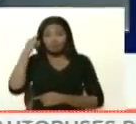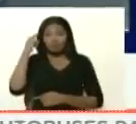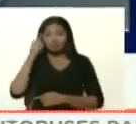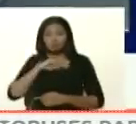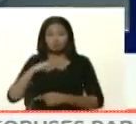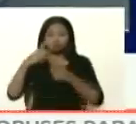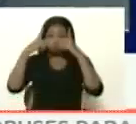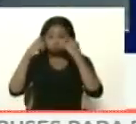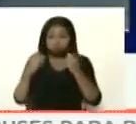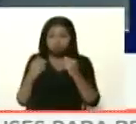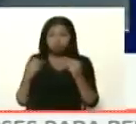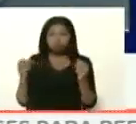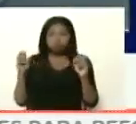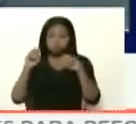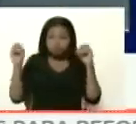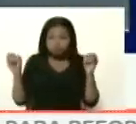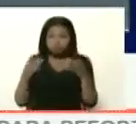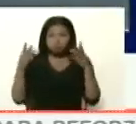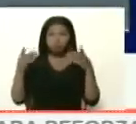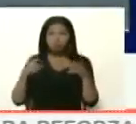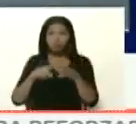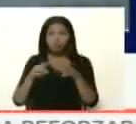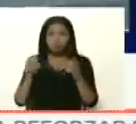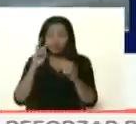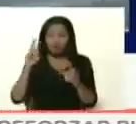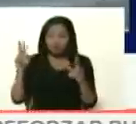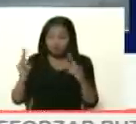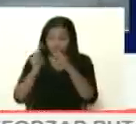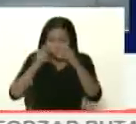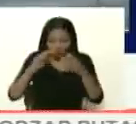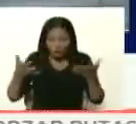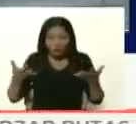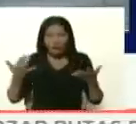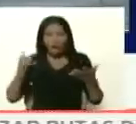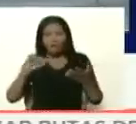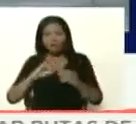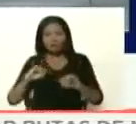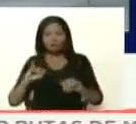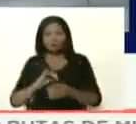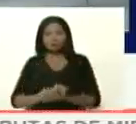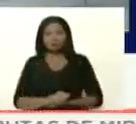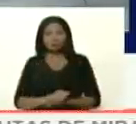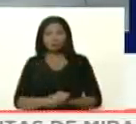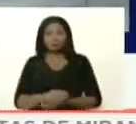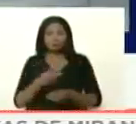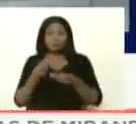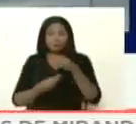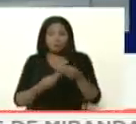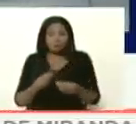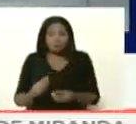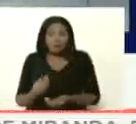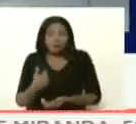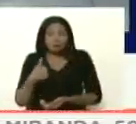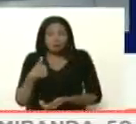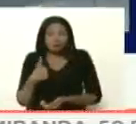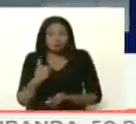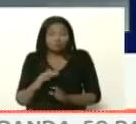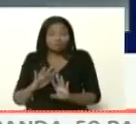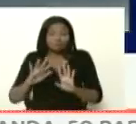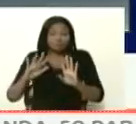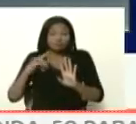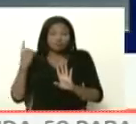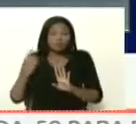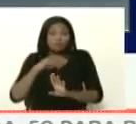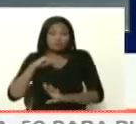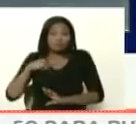en hacer magia. Yo hago así, ¡pum!, y aparecen los repuestos. ¿Cómo lo hago? Solo